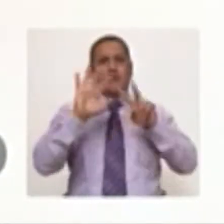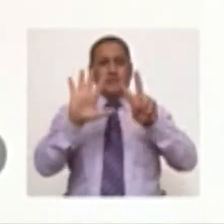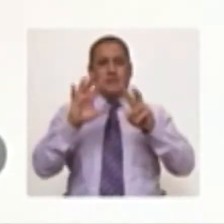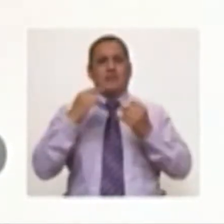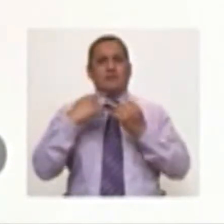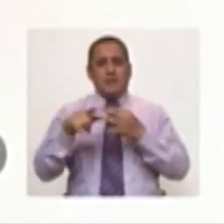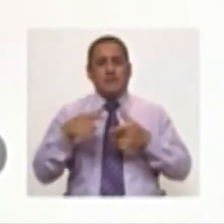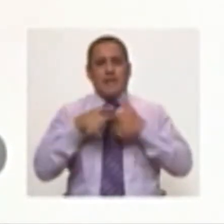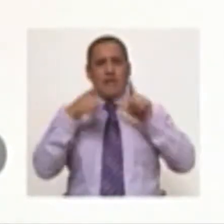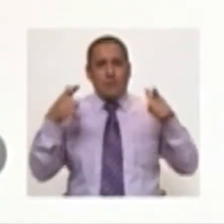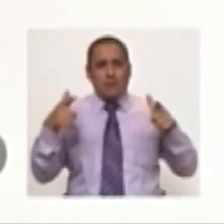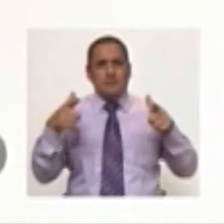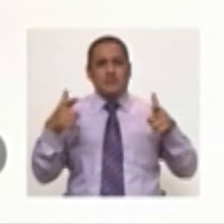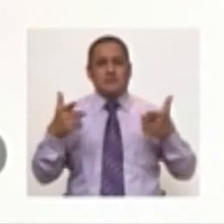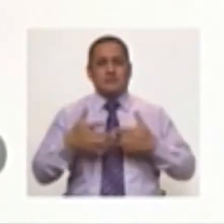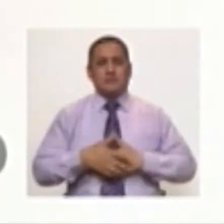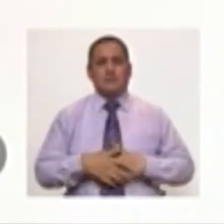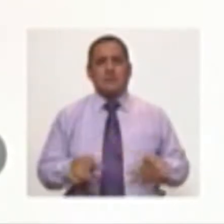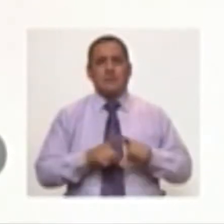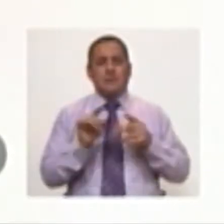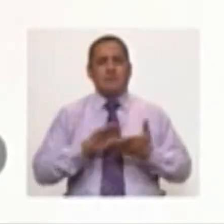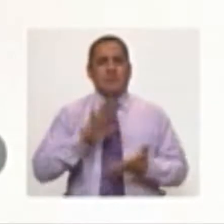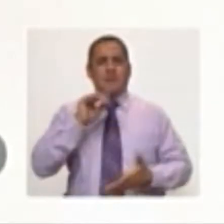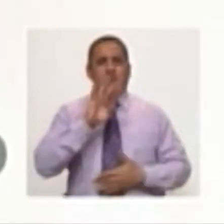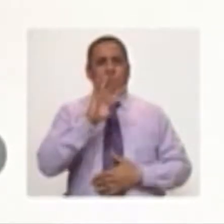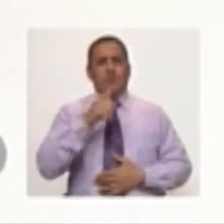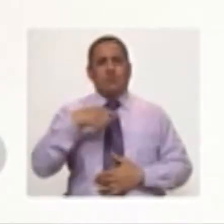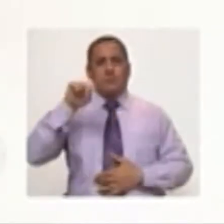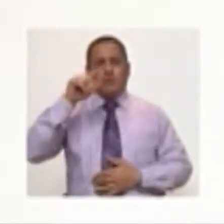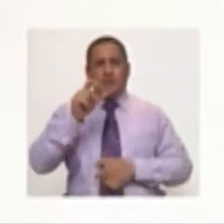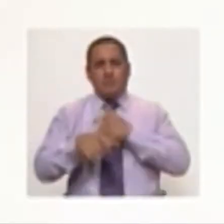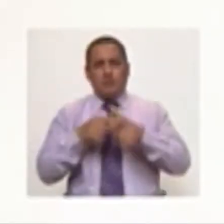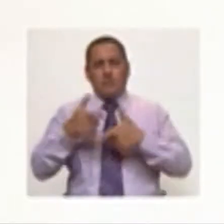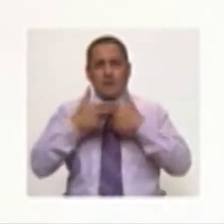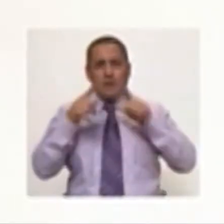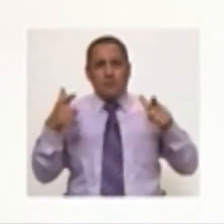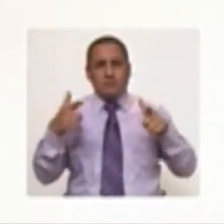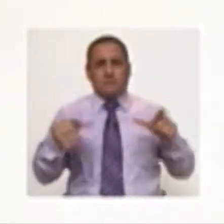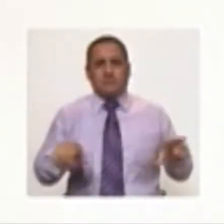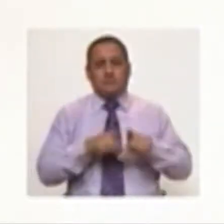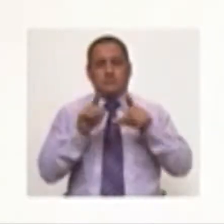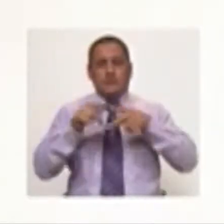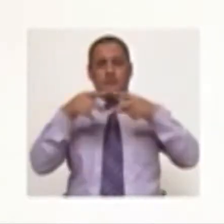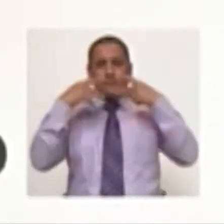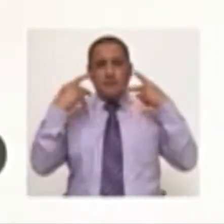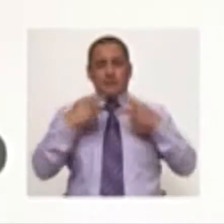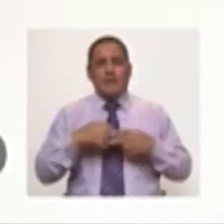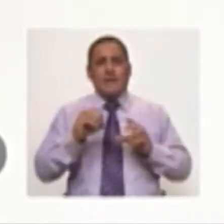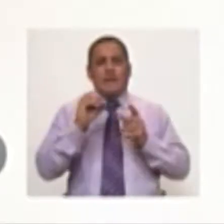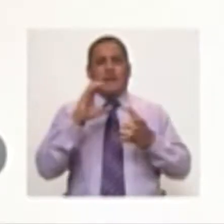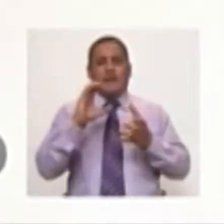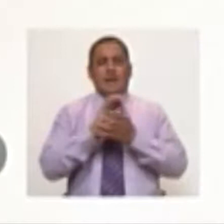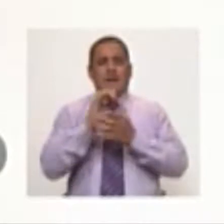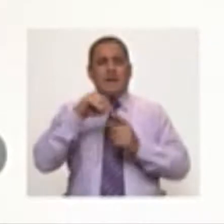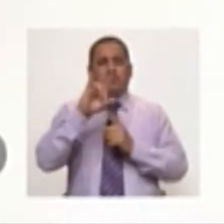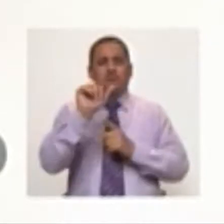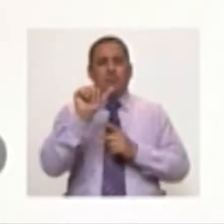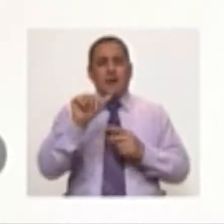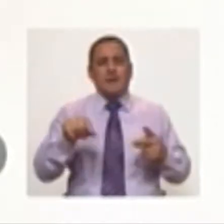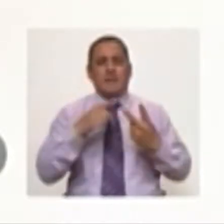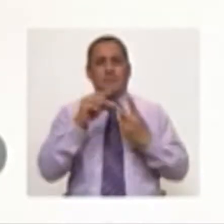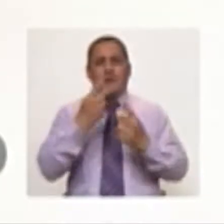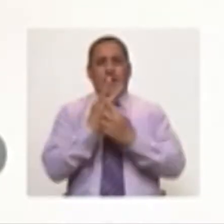¿no? 47 lenguas, más de 4 millones de hablantes de esas lenguas indígenas, la mayor parte quechua hablantes, aymara